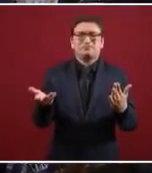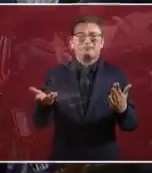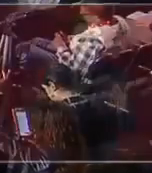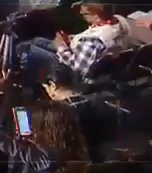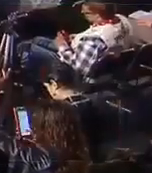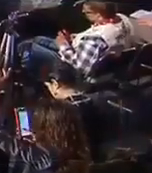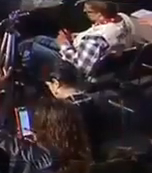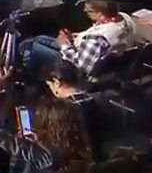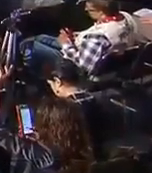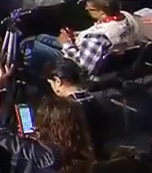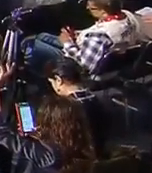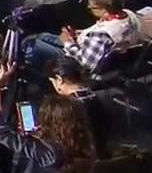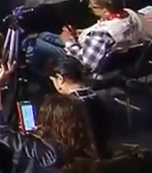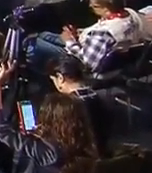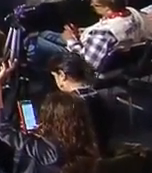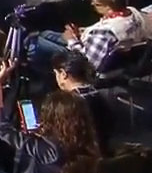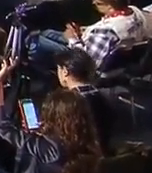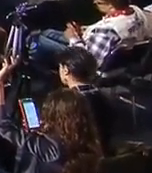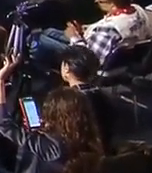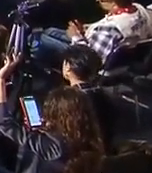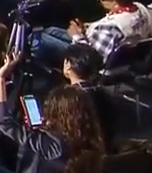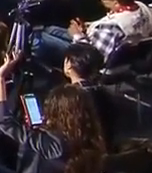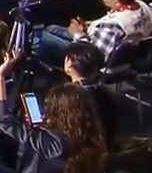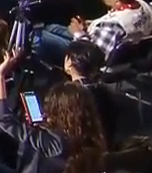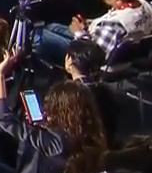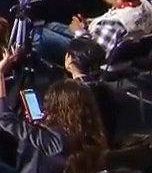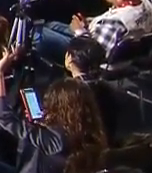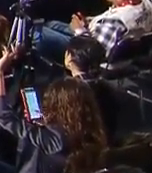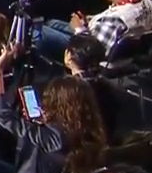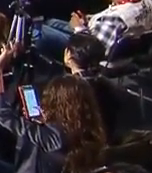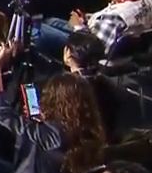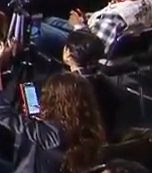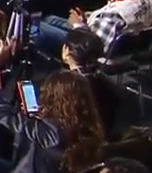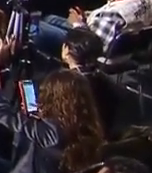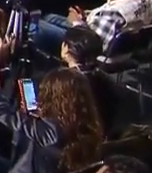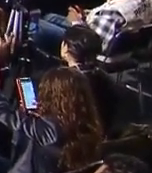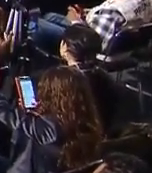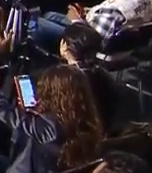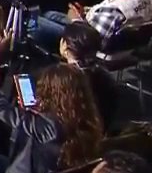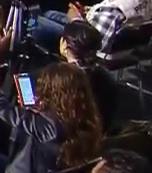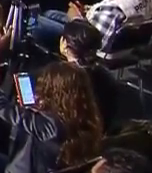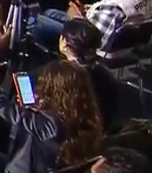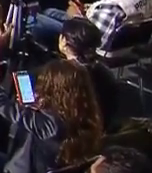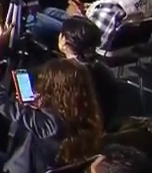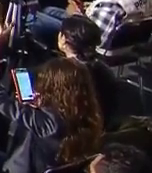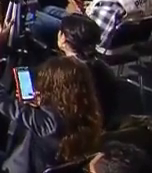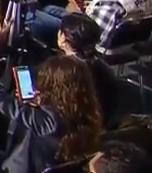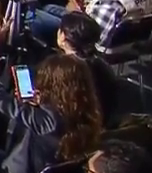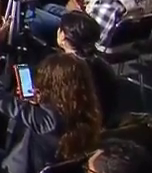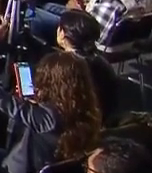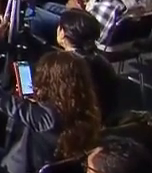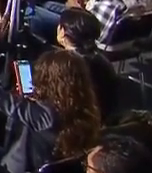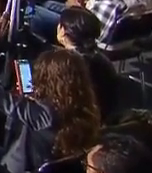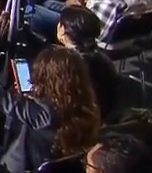esta no es la mano este periodista este se excede